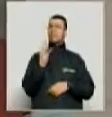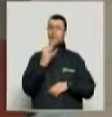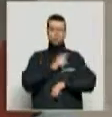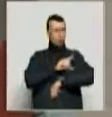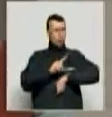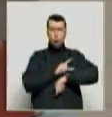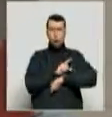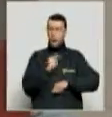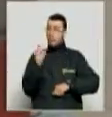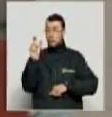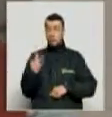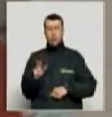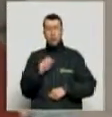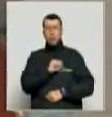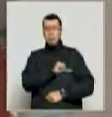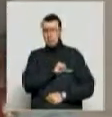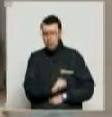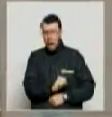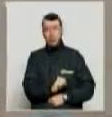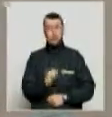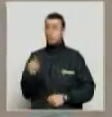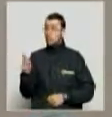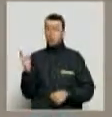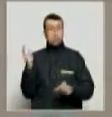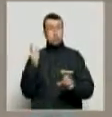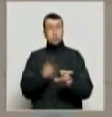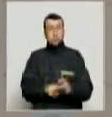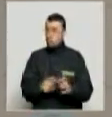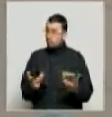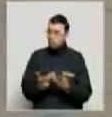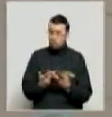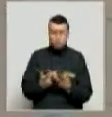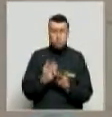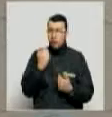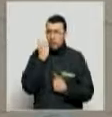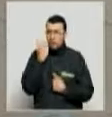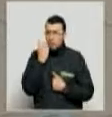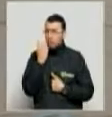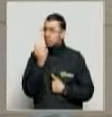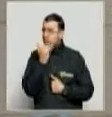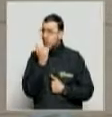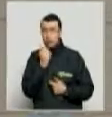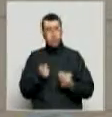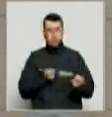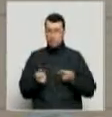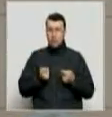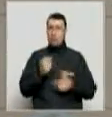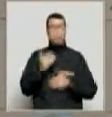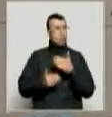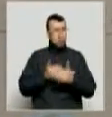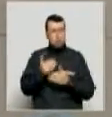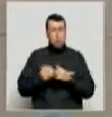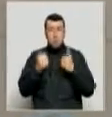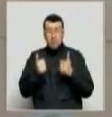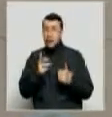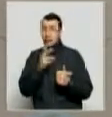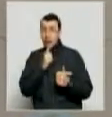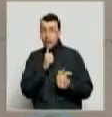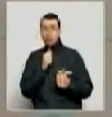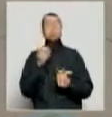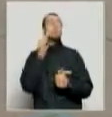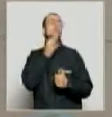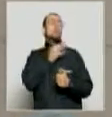un paciente tiene un evento cardiovascular, si no se define que fue un evento cardíaco y si no se hace el procedimiento que se debe hacer, que es desobstruir esa arteria